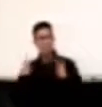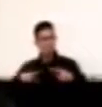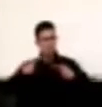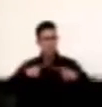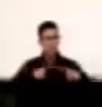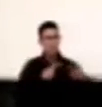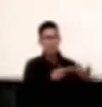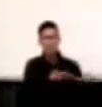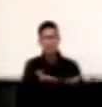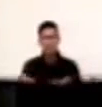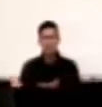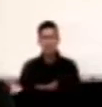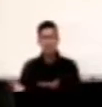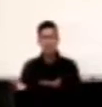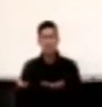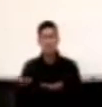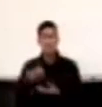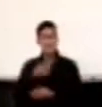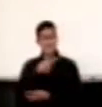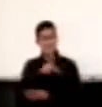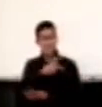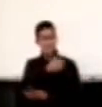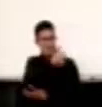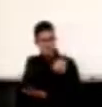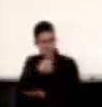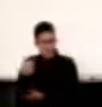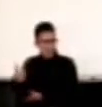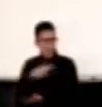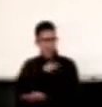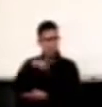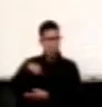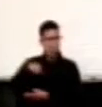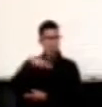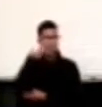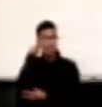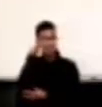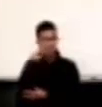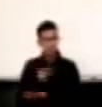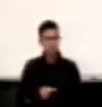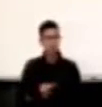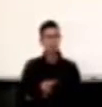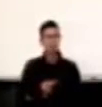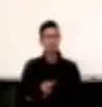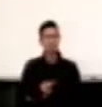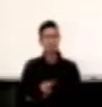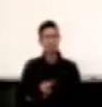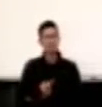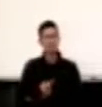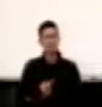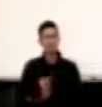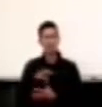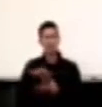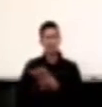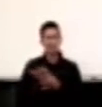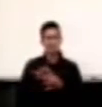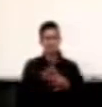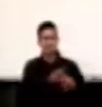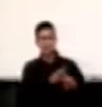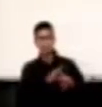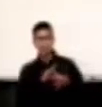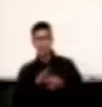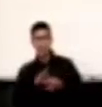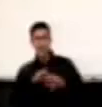de nosotros somos coherentes y congruentes, si actuamos por el bien